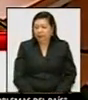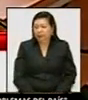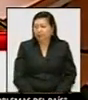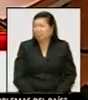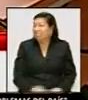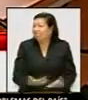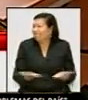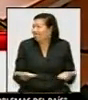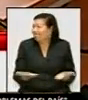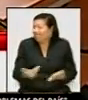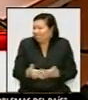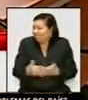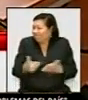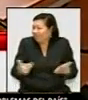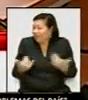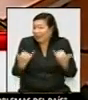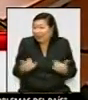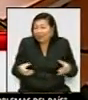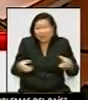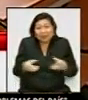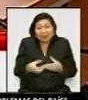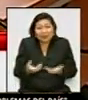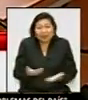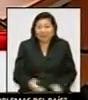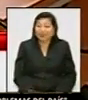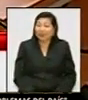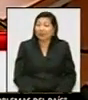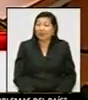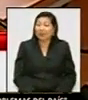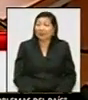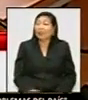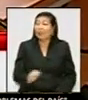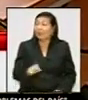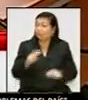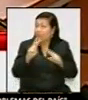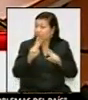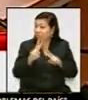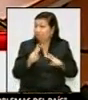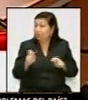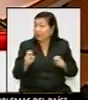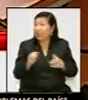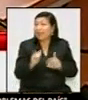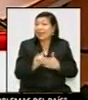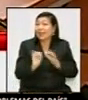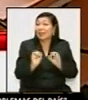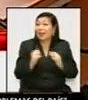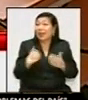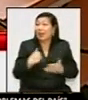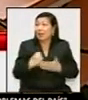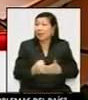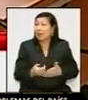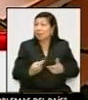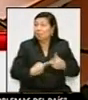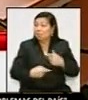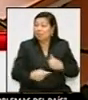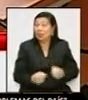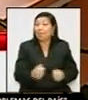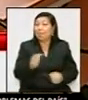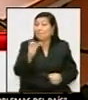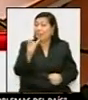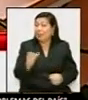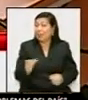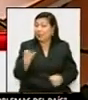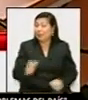No hay precedente en esta comisión, si es que hacemos un análisis, de que se haya atendido y han venido